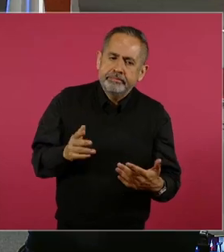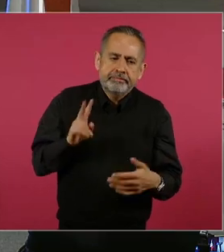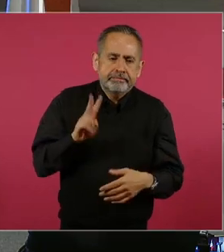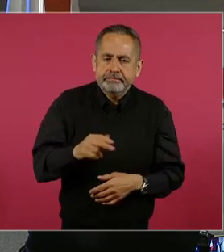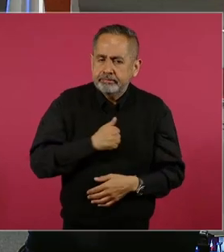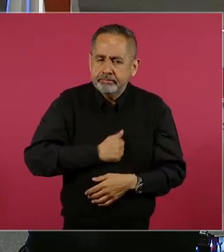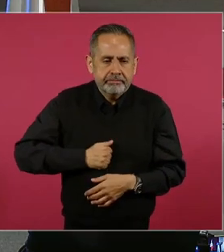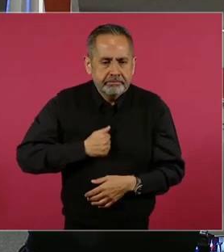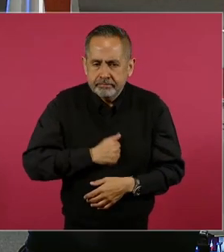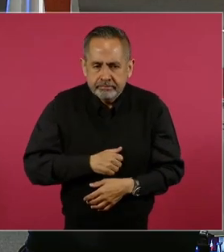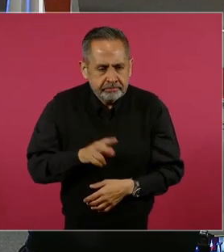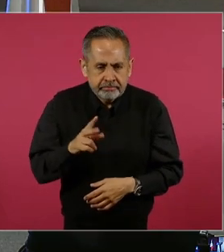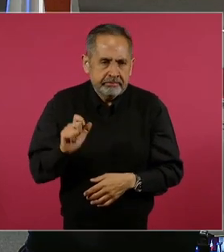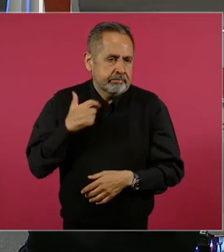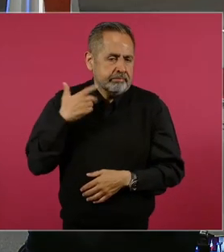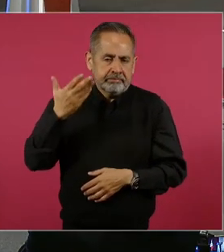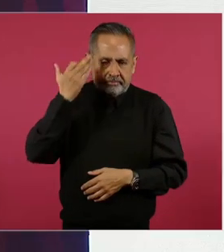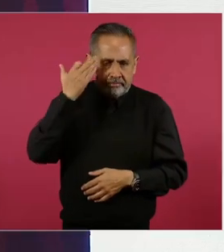gobiernos extranjeros,